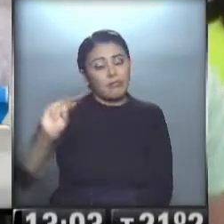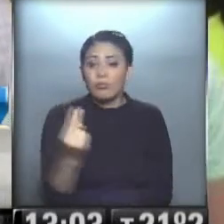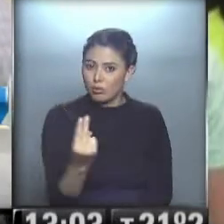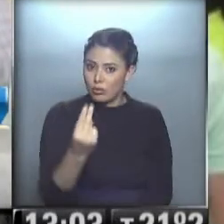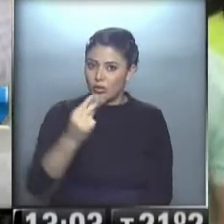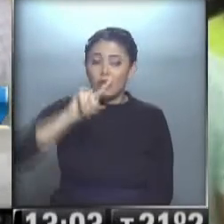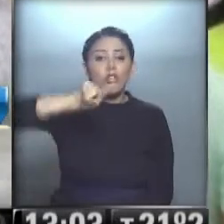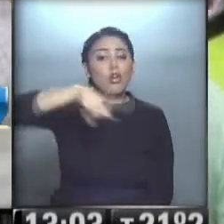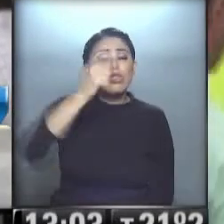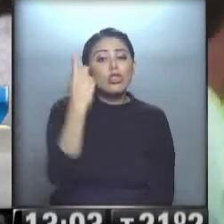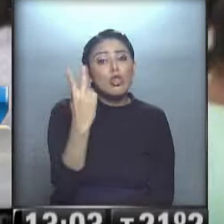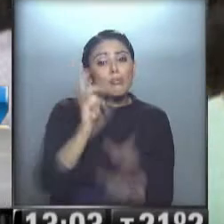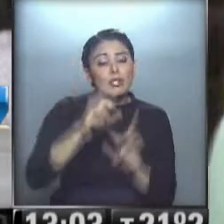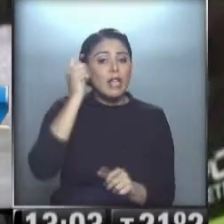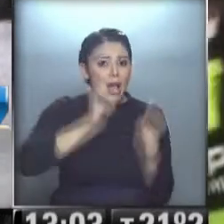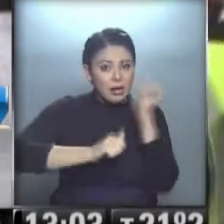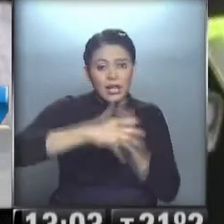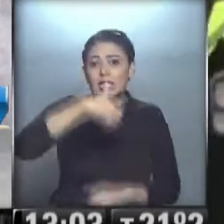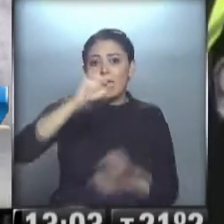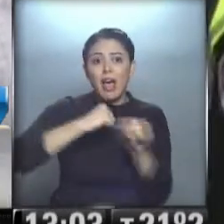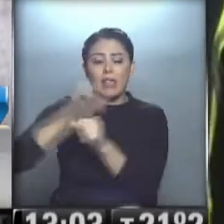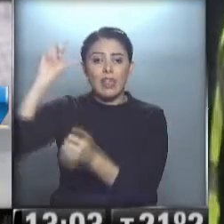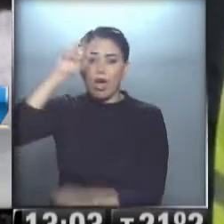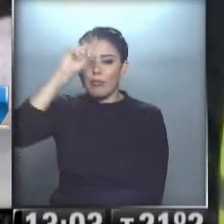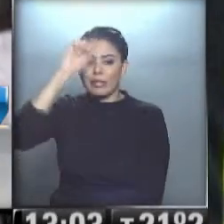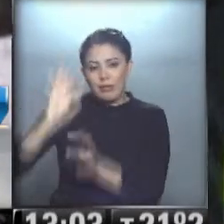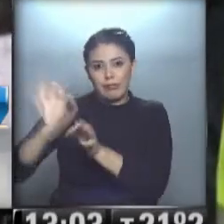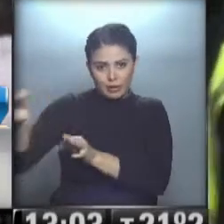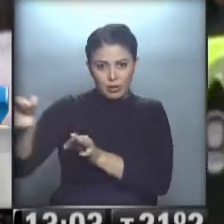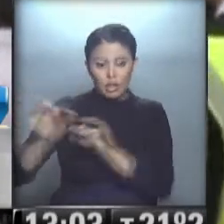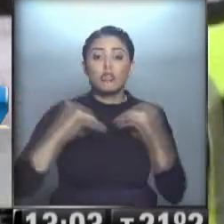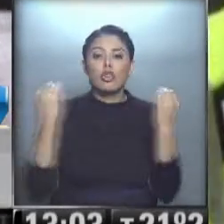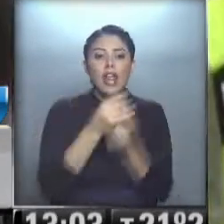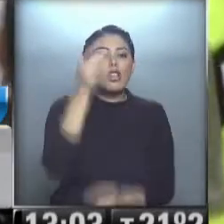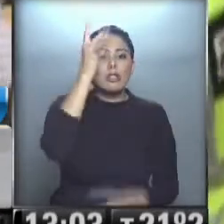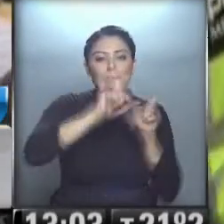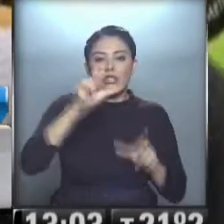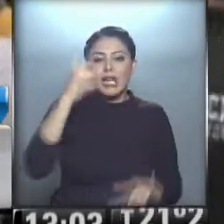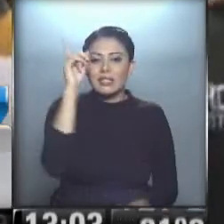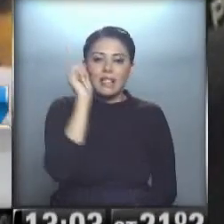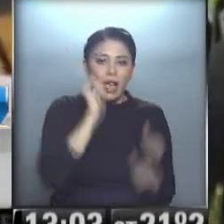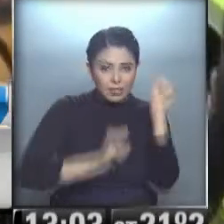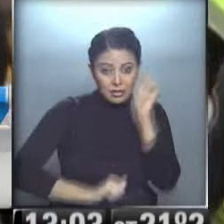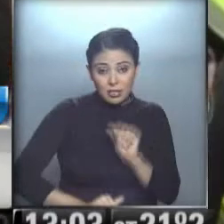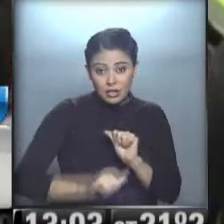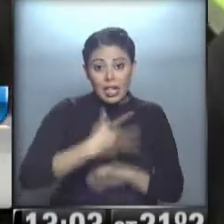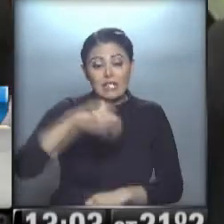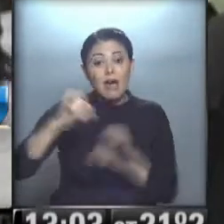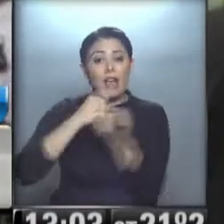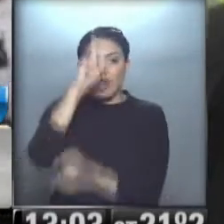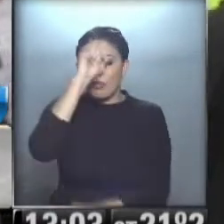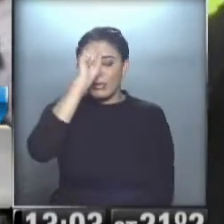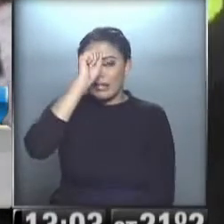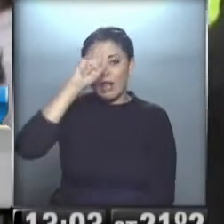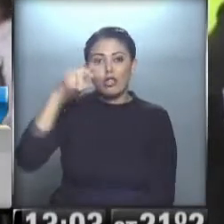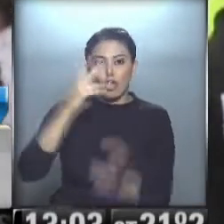otros dos resultaron heridos que fueron derivados al hospital Santo Yani. En total hubo 12 heridos derivados al Santo Yani y también al hospital